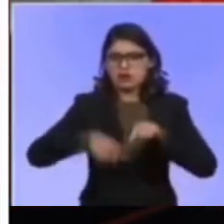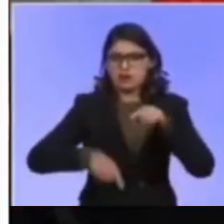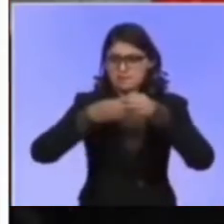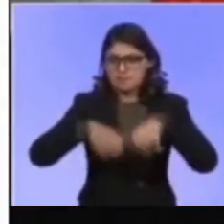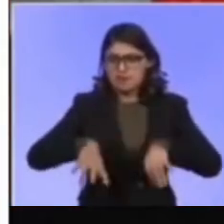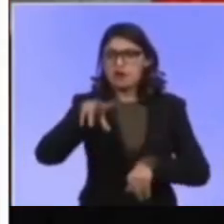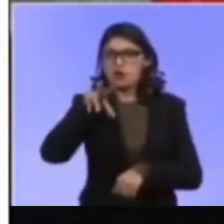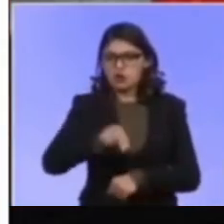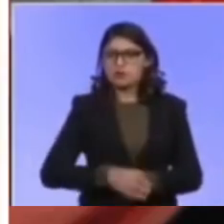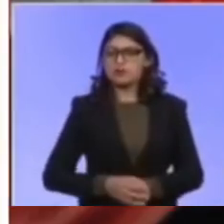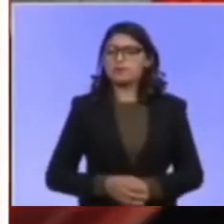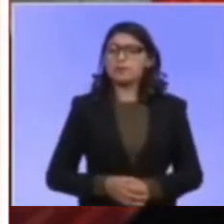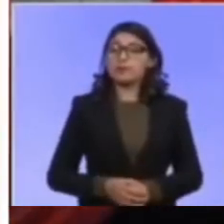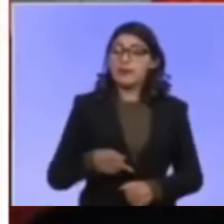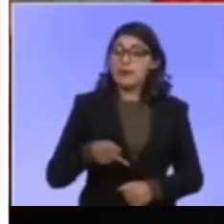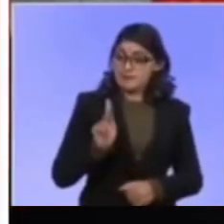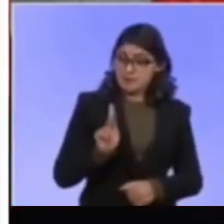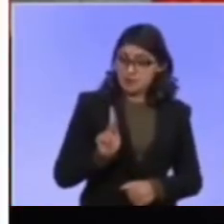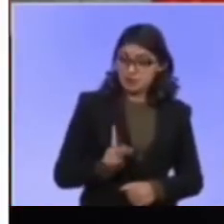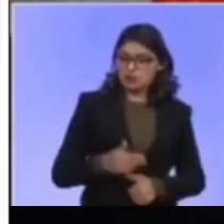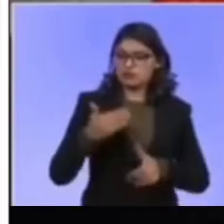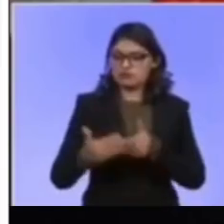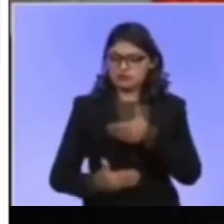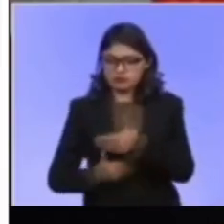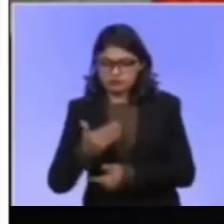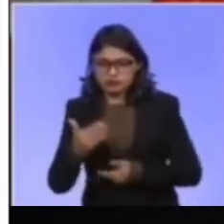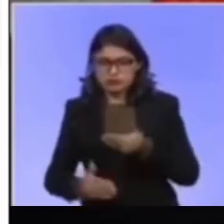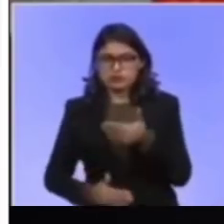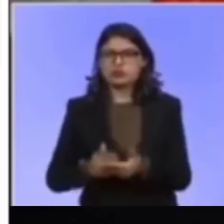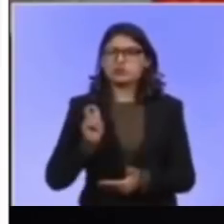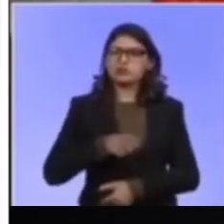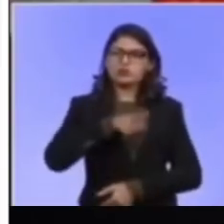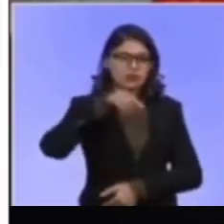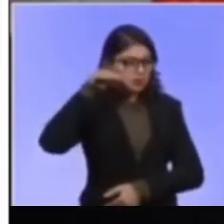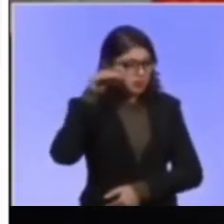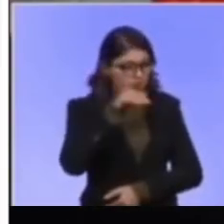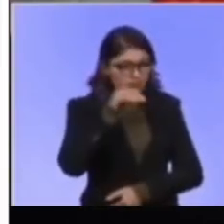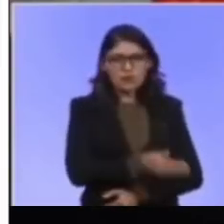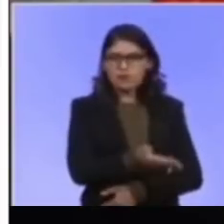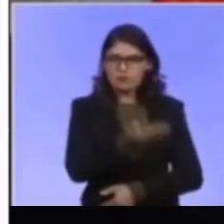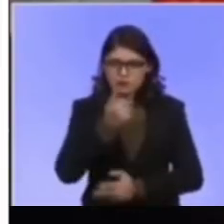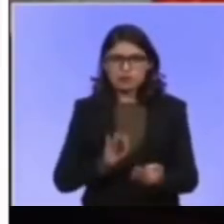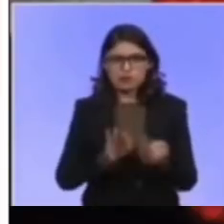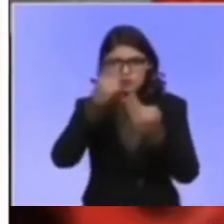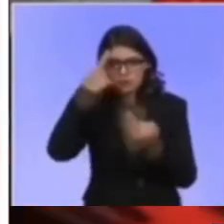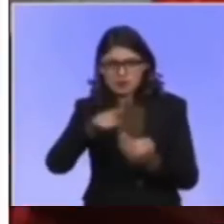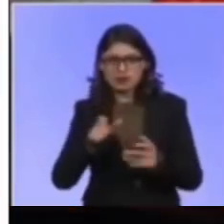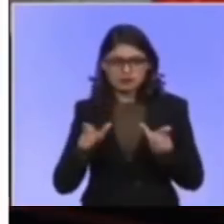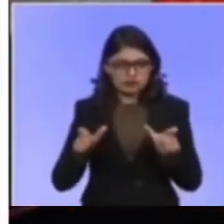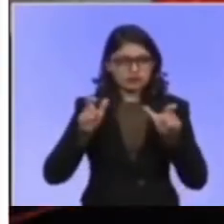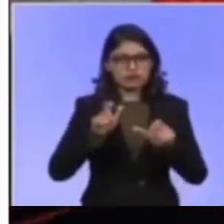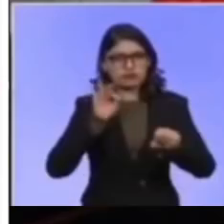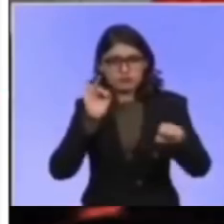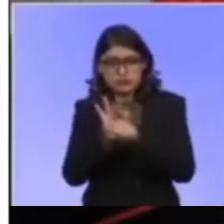modo si durante el procedimiento oficioso fueron llamados para garantizarles el acceso a una defensa adecuada